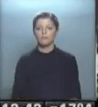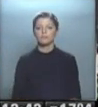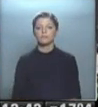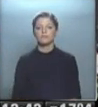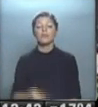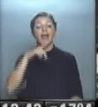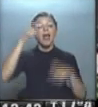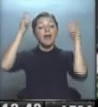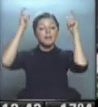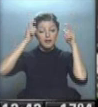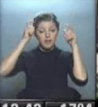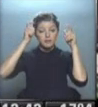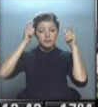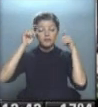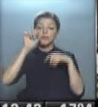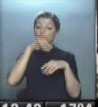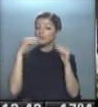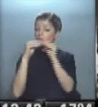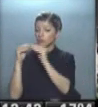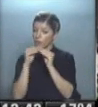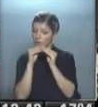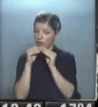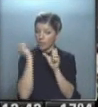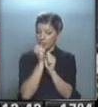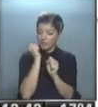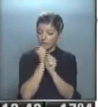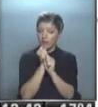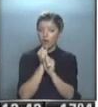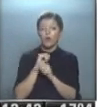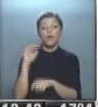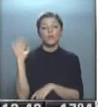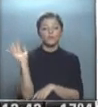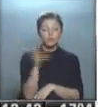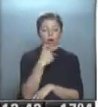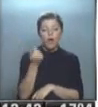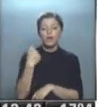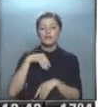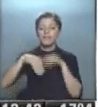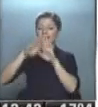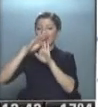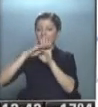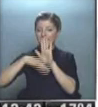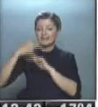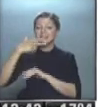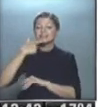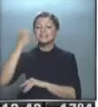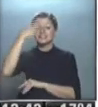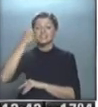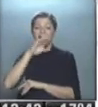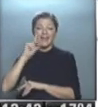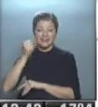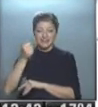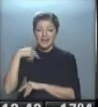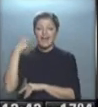El rey Abdullah y sus colaboradores más cercanos mantienen una de las más rigurosas interpretaciones de la Sharia islámica en su